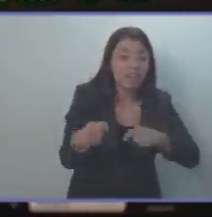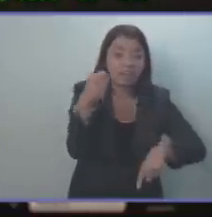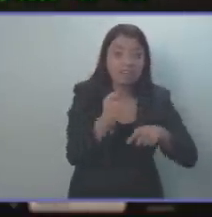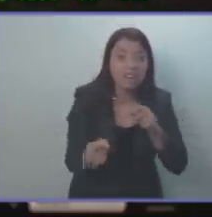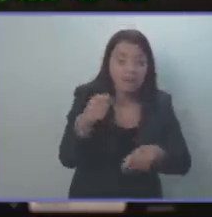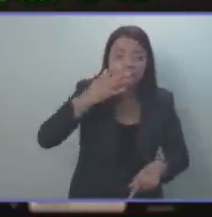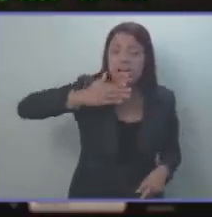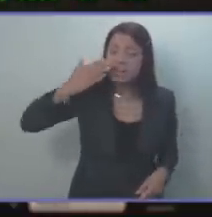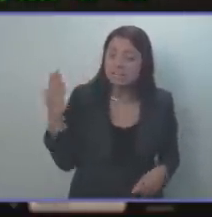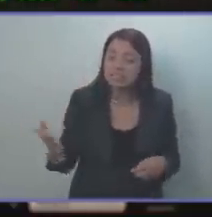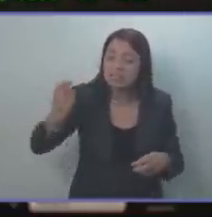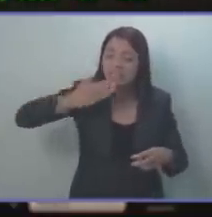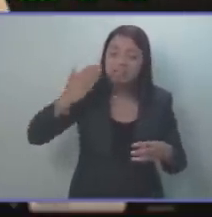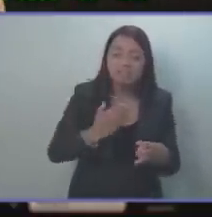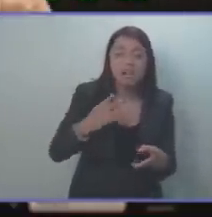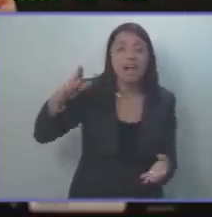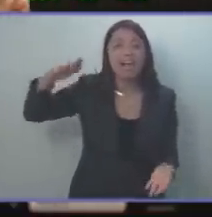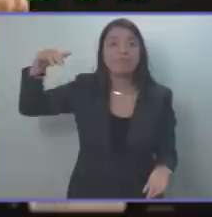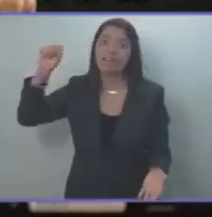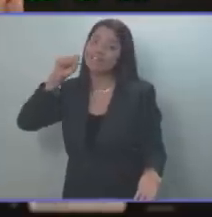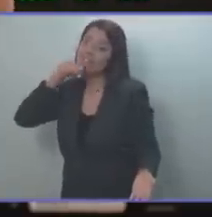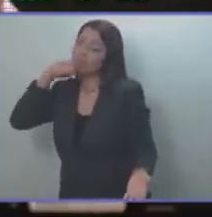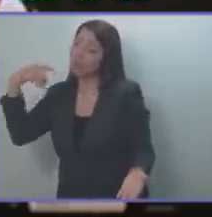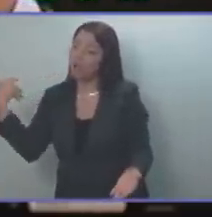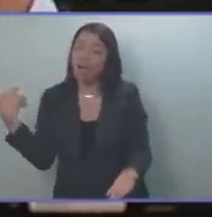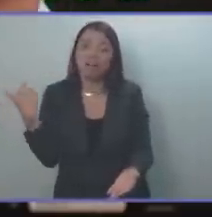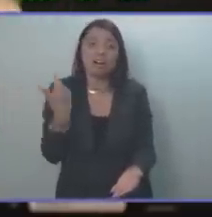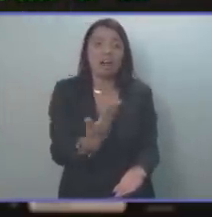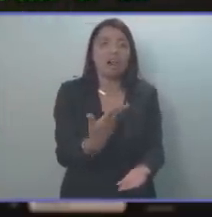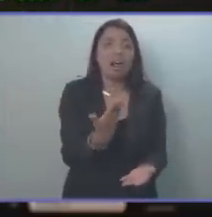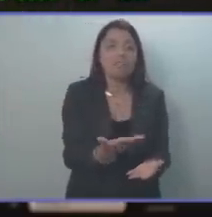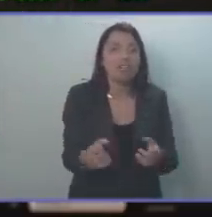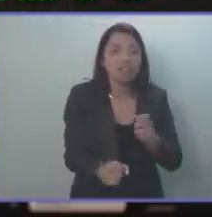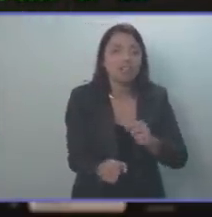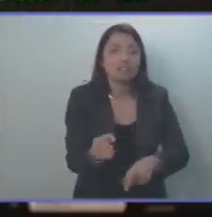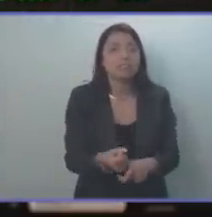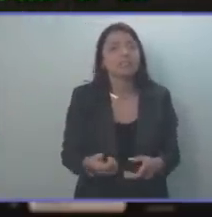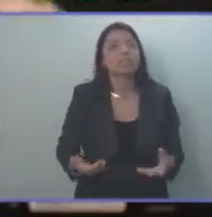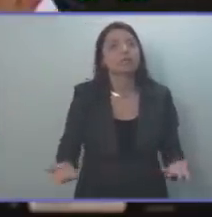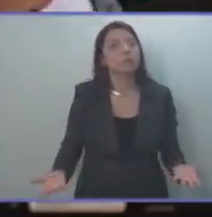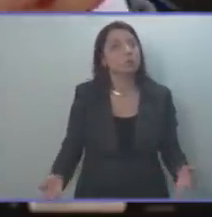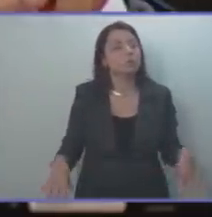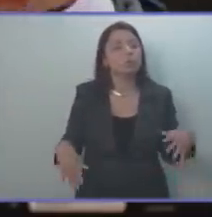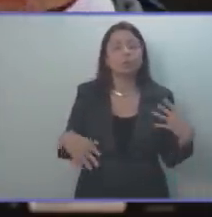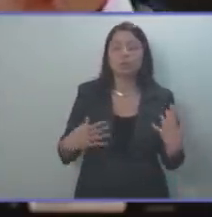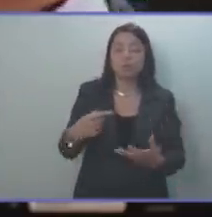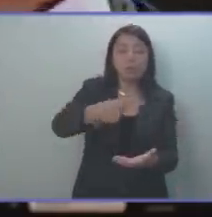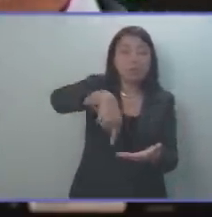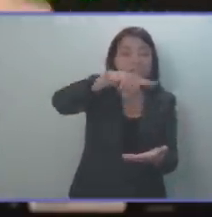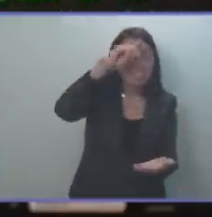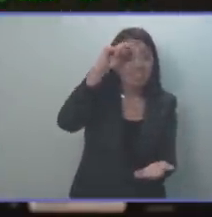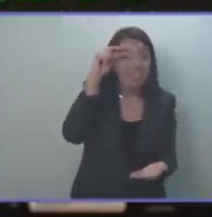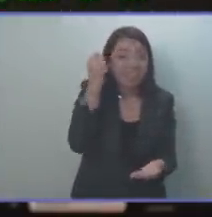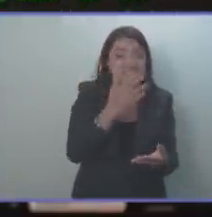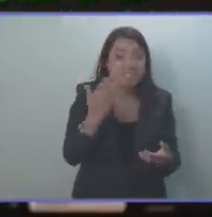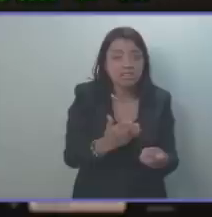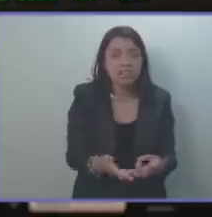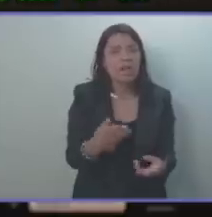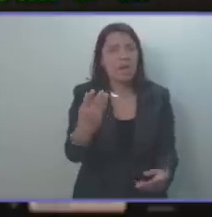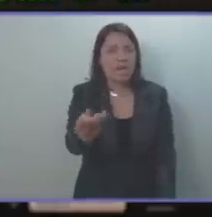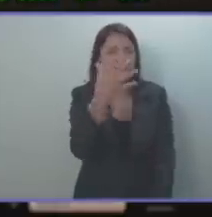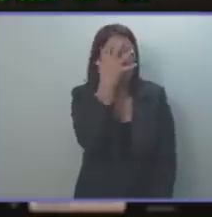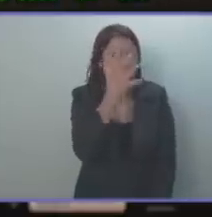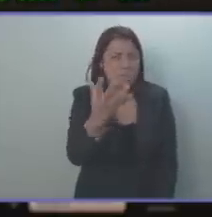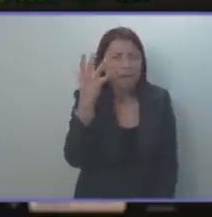cooperación. A tal punto ha llegado la sinvergüenzada que recibieron 80 toneladas de arroz por